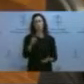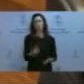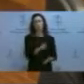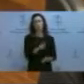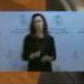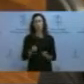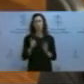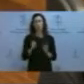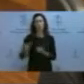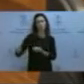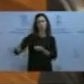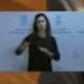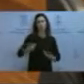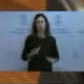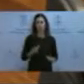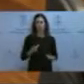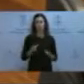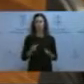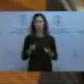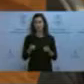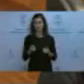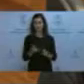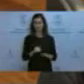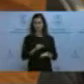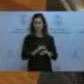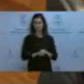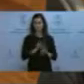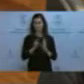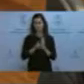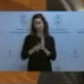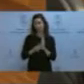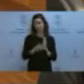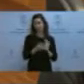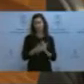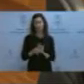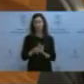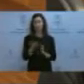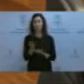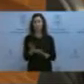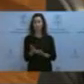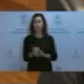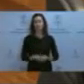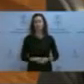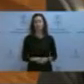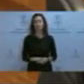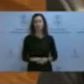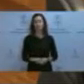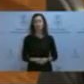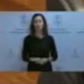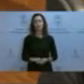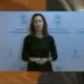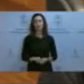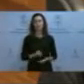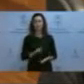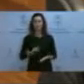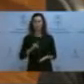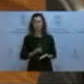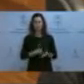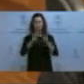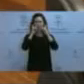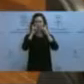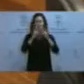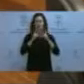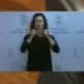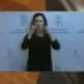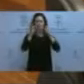esos pedidos y en las cantidades y calidades requeridas. Después de realizar un importante esfuerzo, se